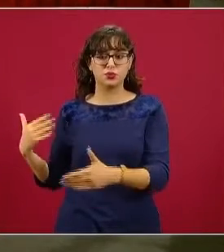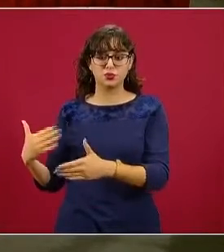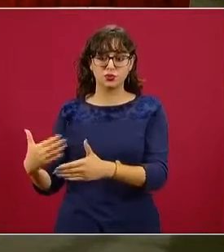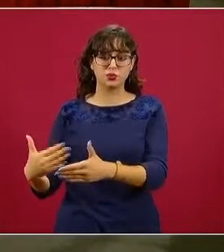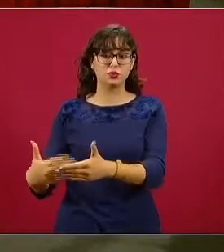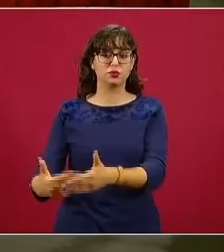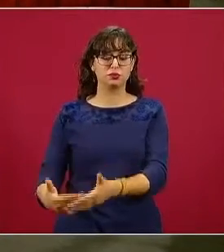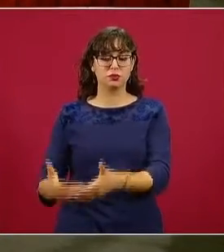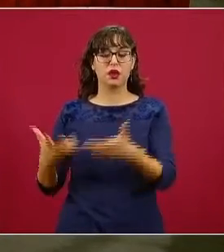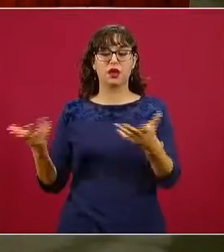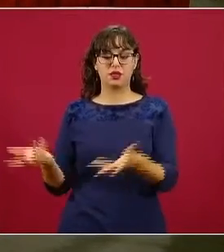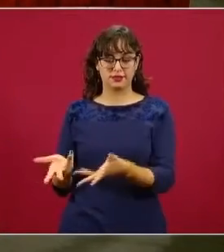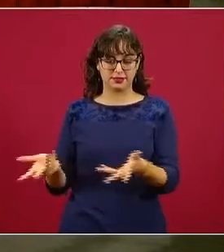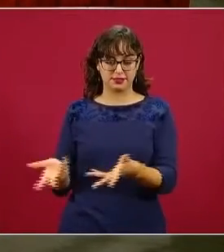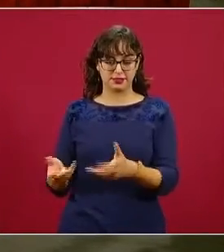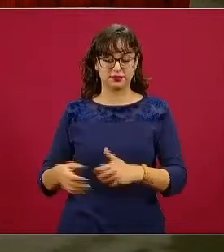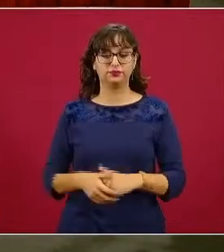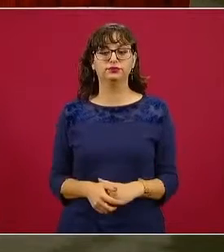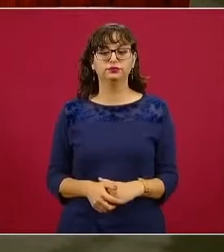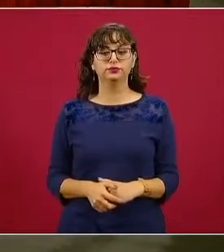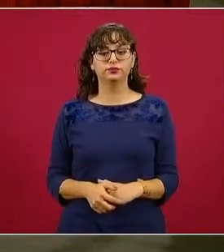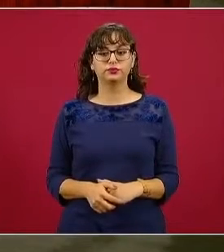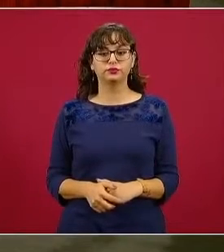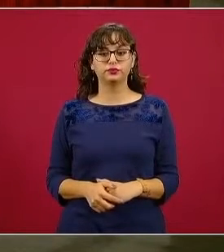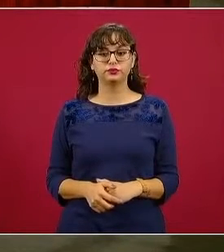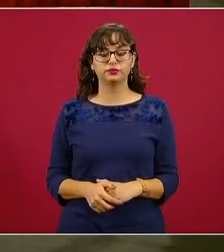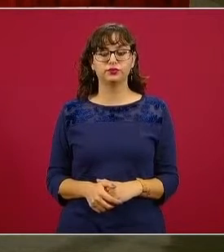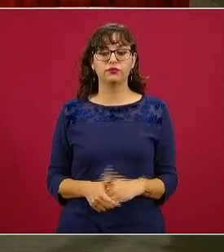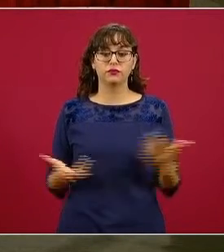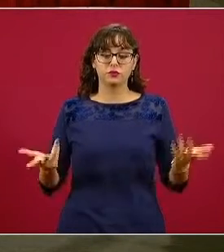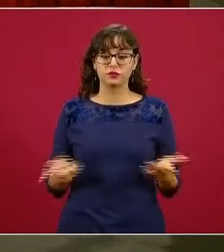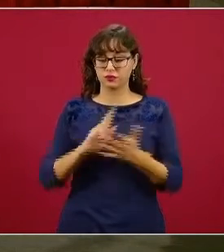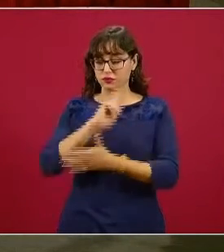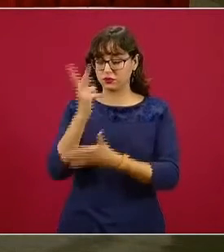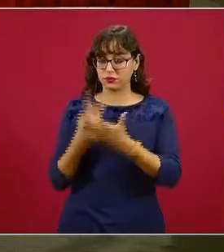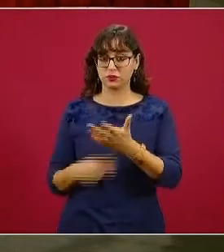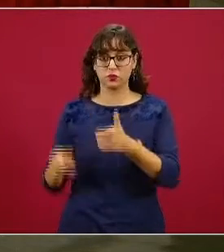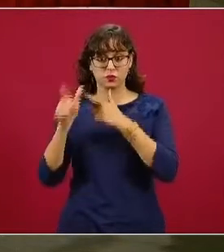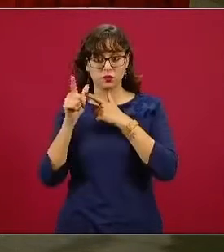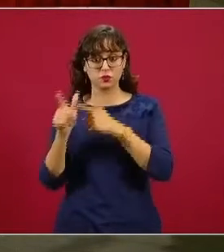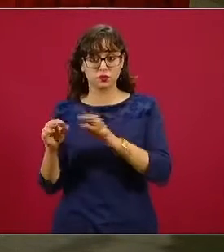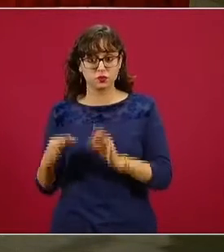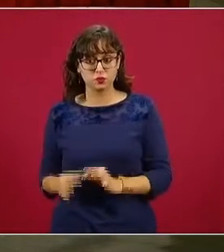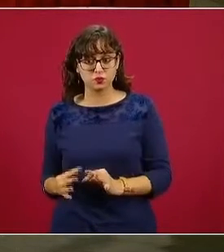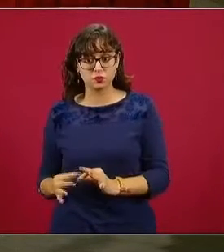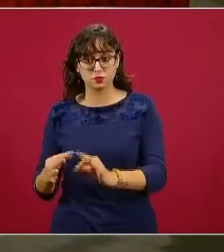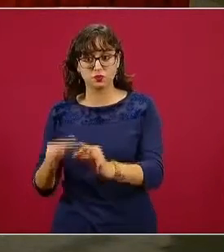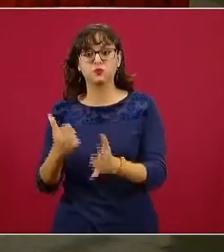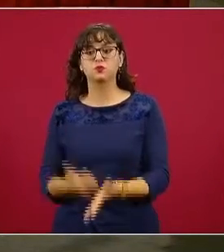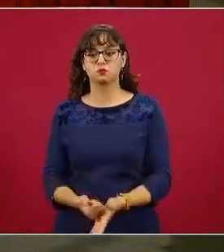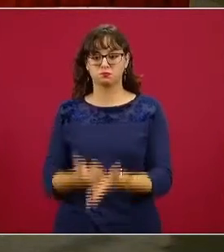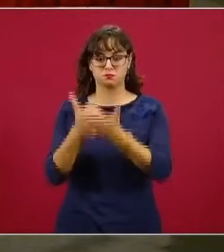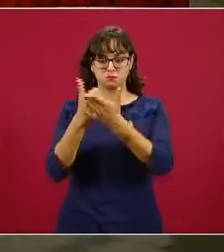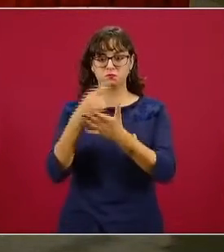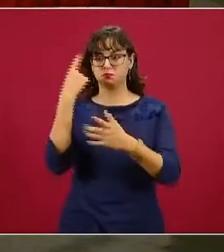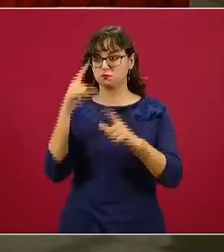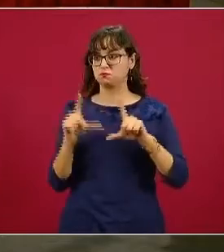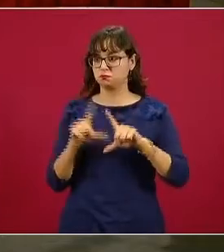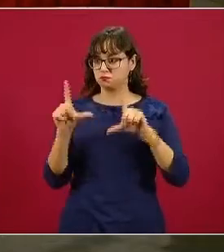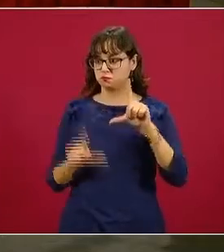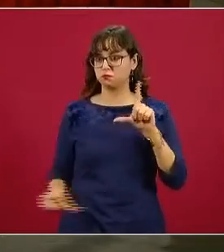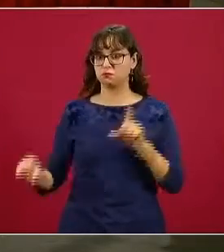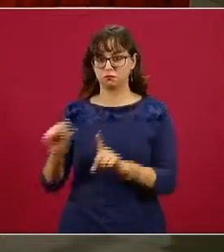específica, y el ejercicio continuo de estos programas nos ha permitido logros como nación en